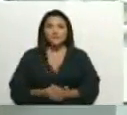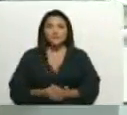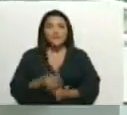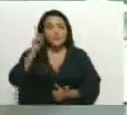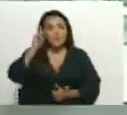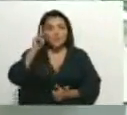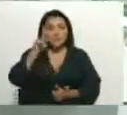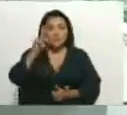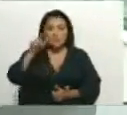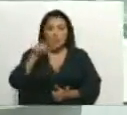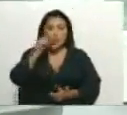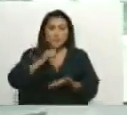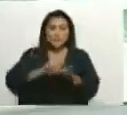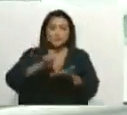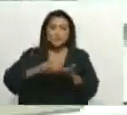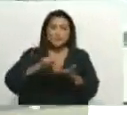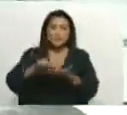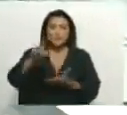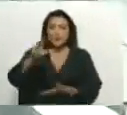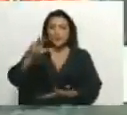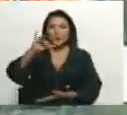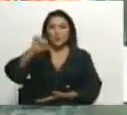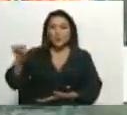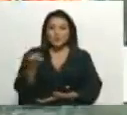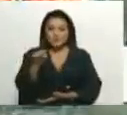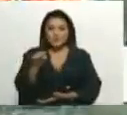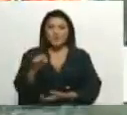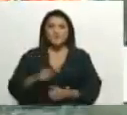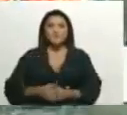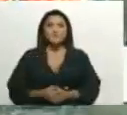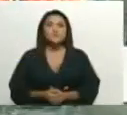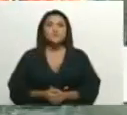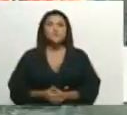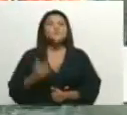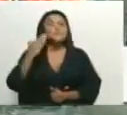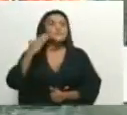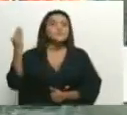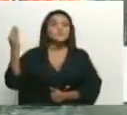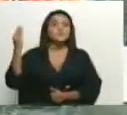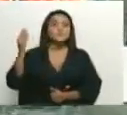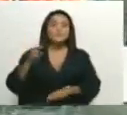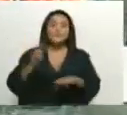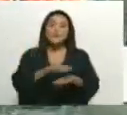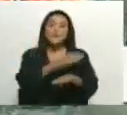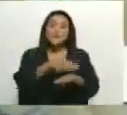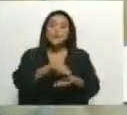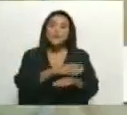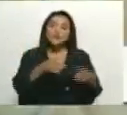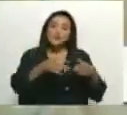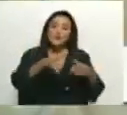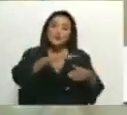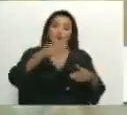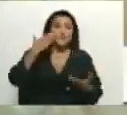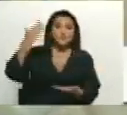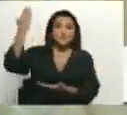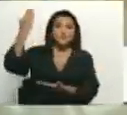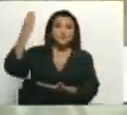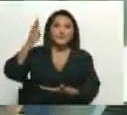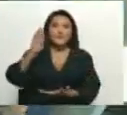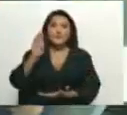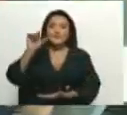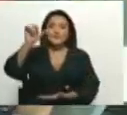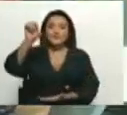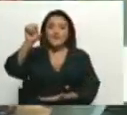e historiador Luis Felipe Pellicer. La velada fue amenizada con la música de la agrupación Bea y Los